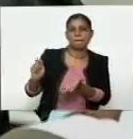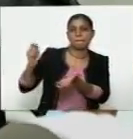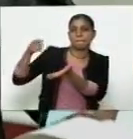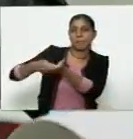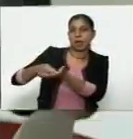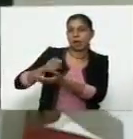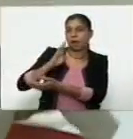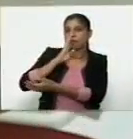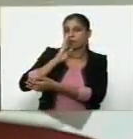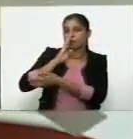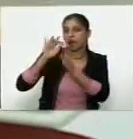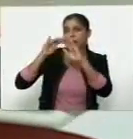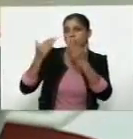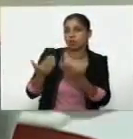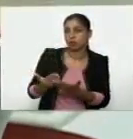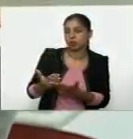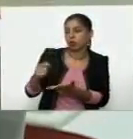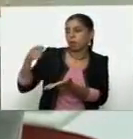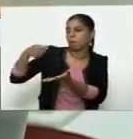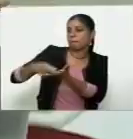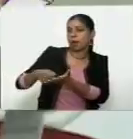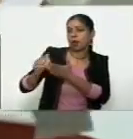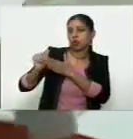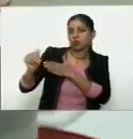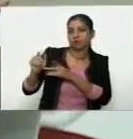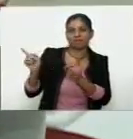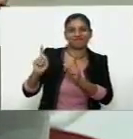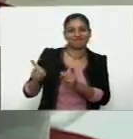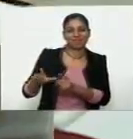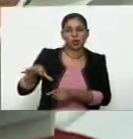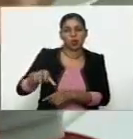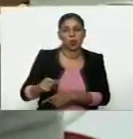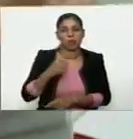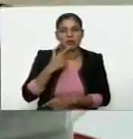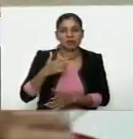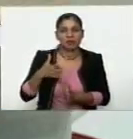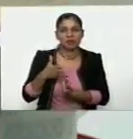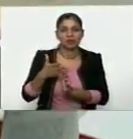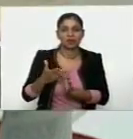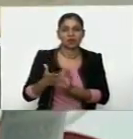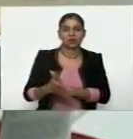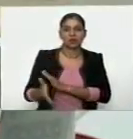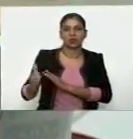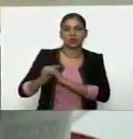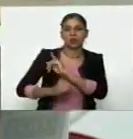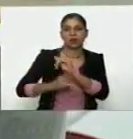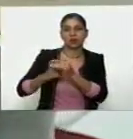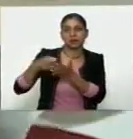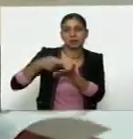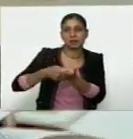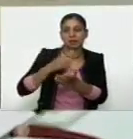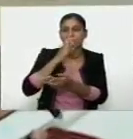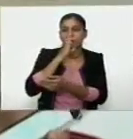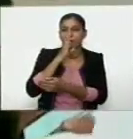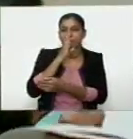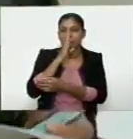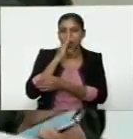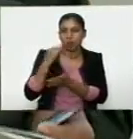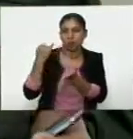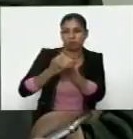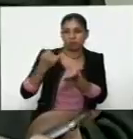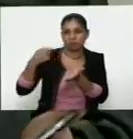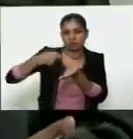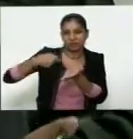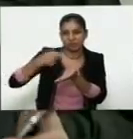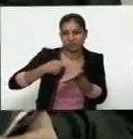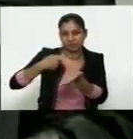banca financiera mundial por comprar un artículo y tenga que pagarle intereses a una banca que, dicho sea de paso, y sobre todo la